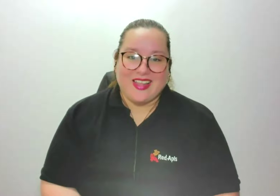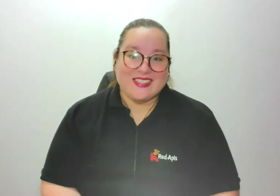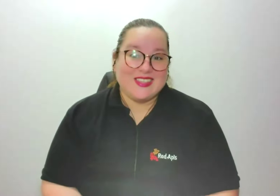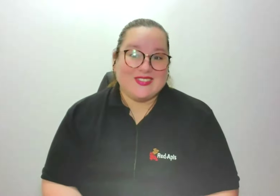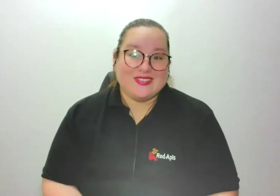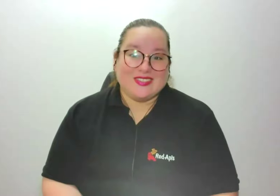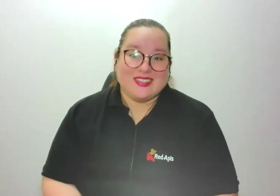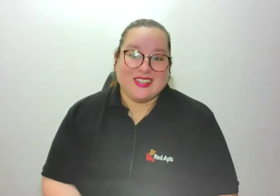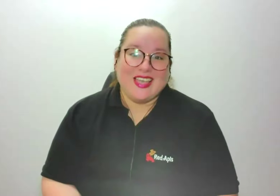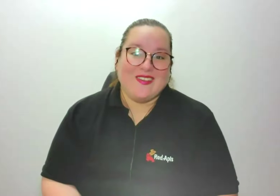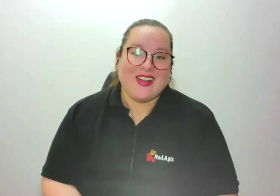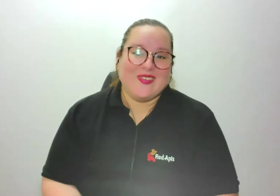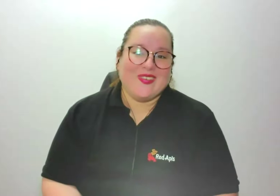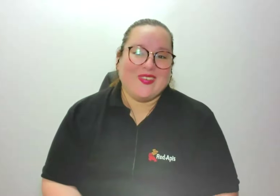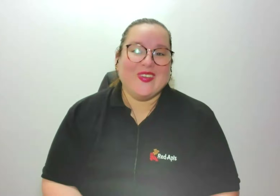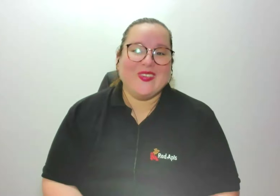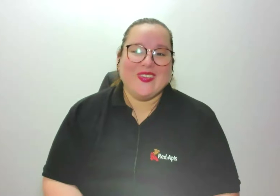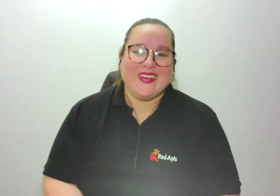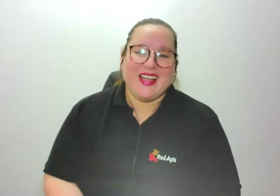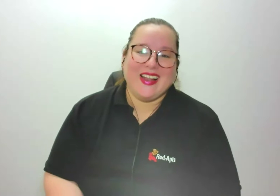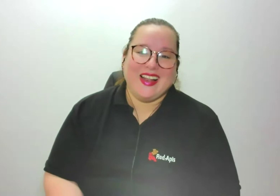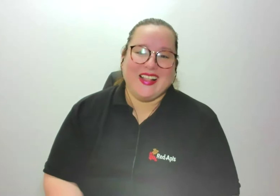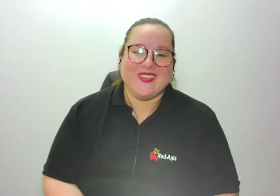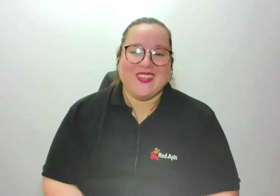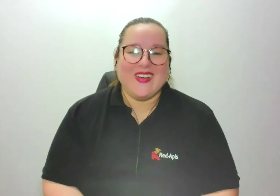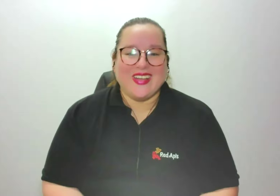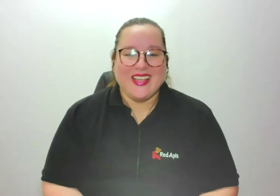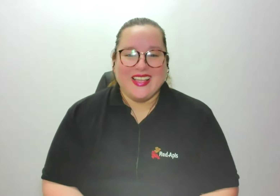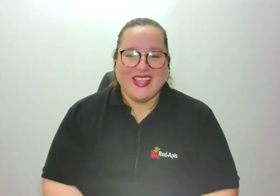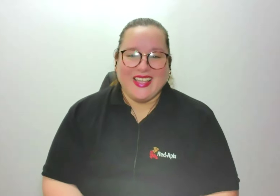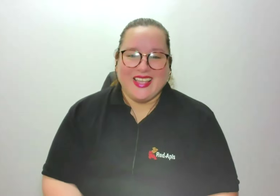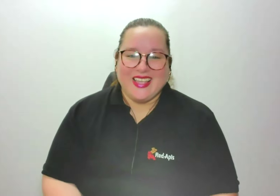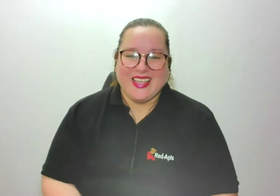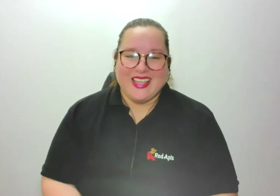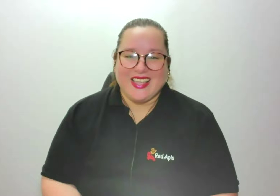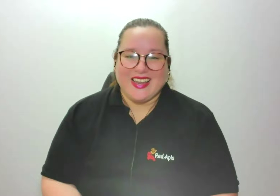y va creciendo. Es igual como tú, tomando agua.